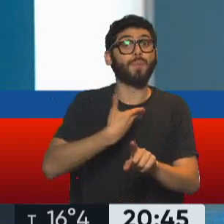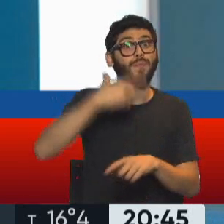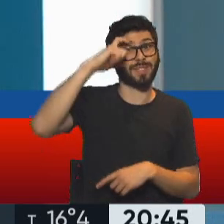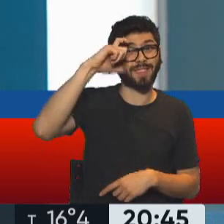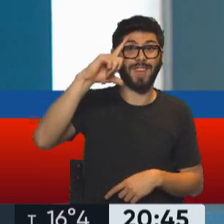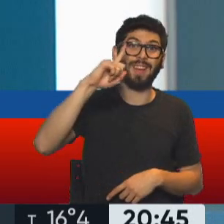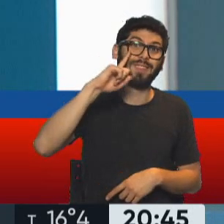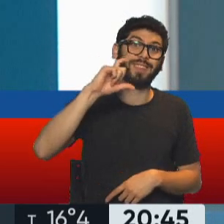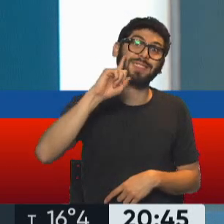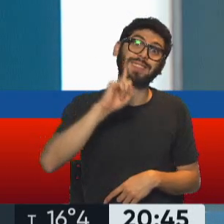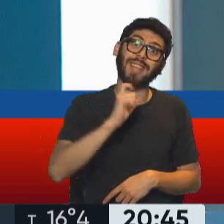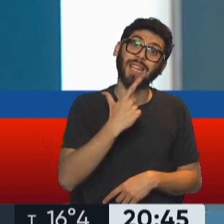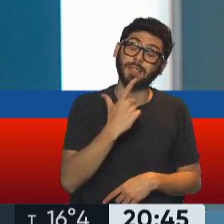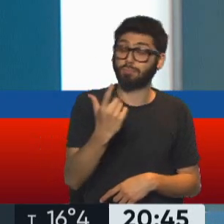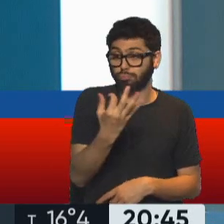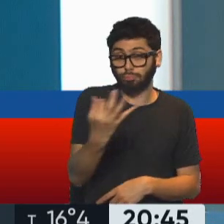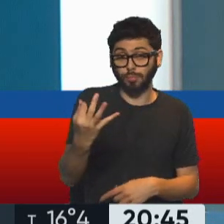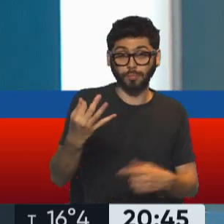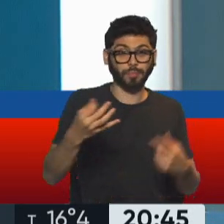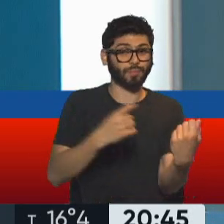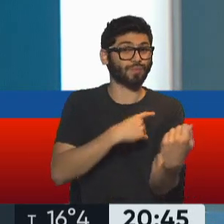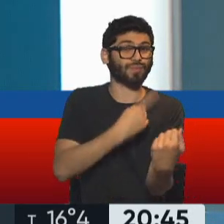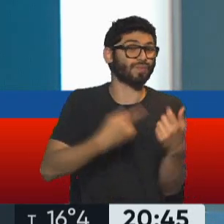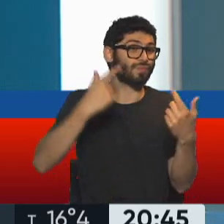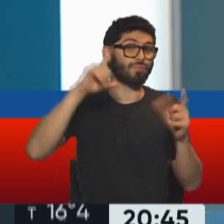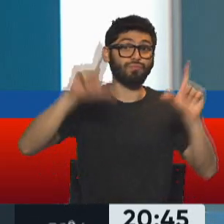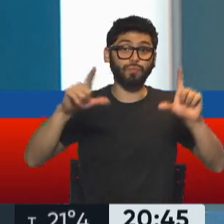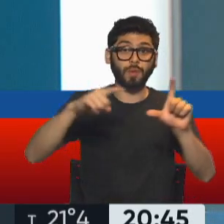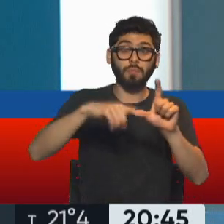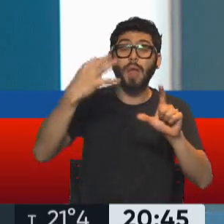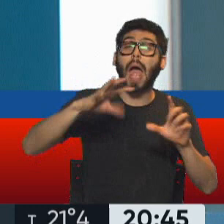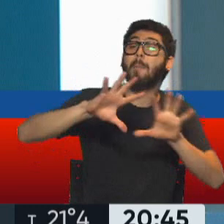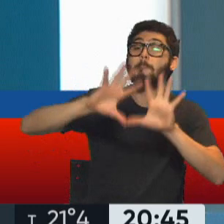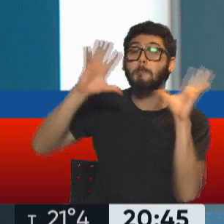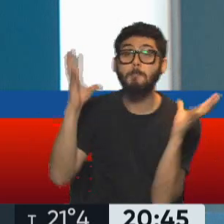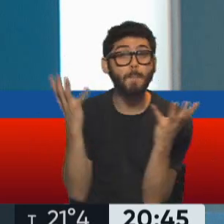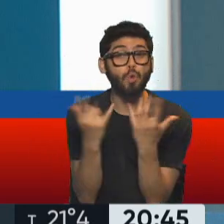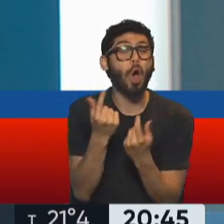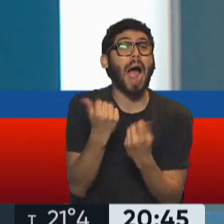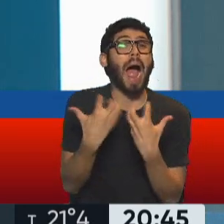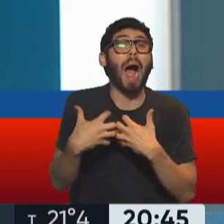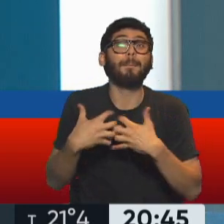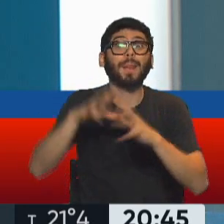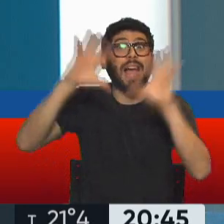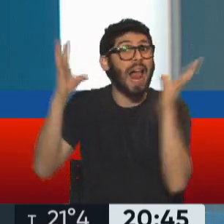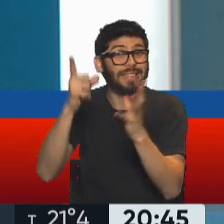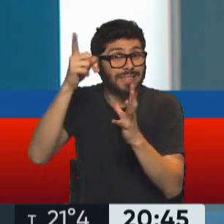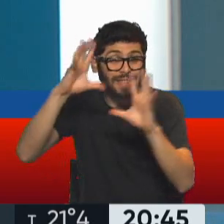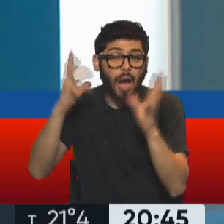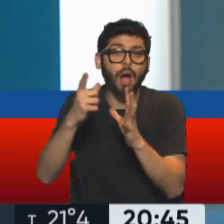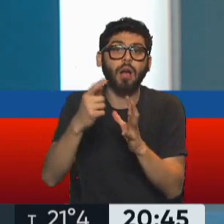tema de la concentración de los medios es una vergüenza en cualquier parte del mundo. El mundo capitalista no admite